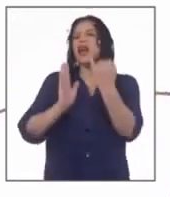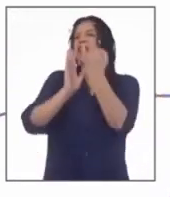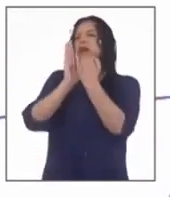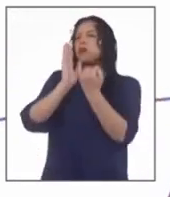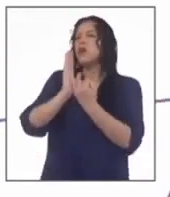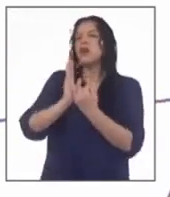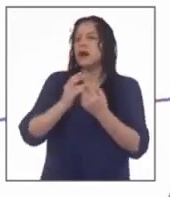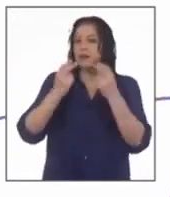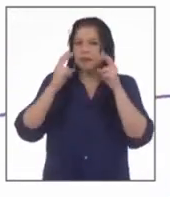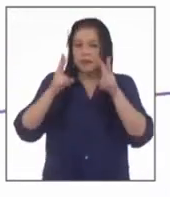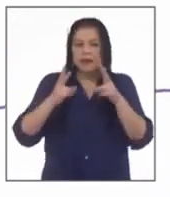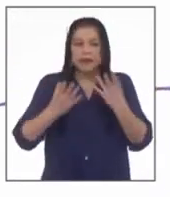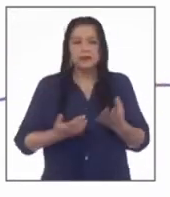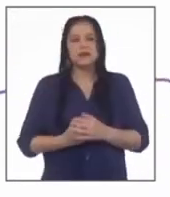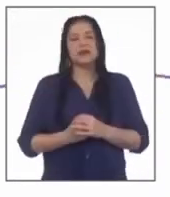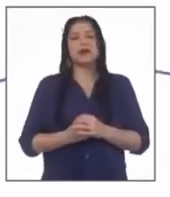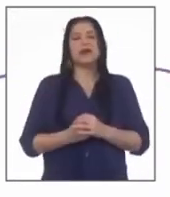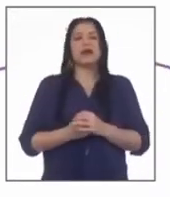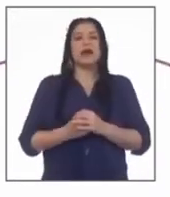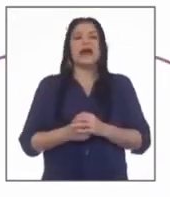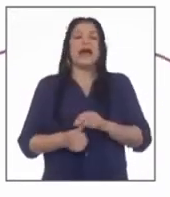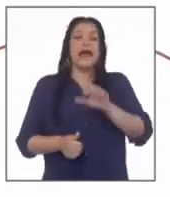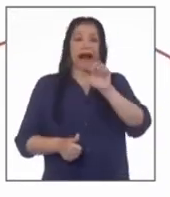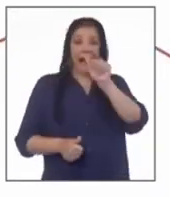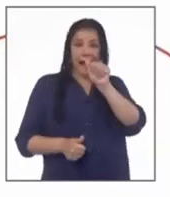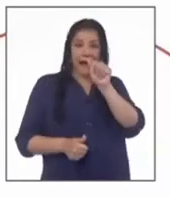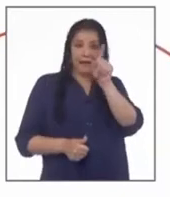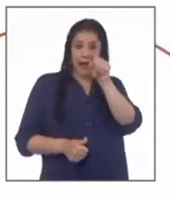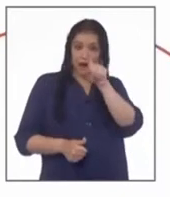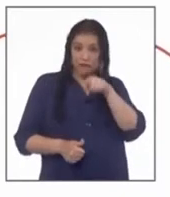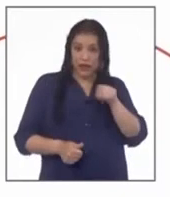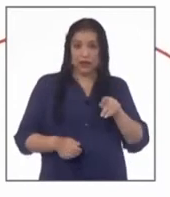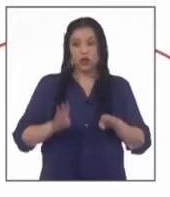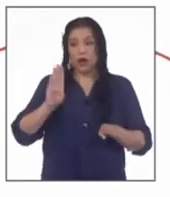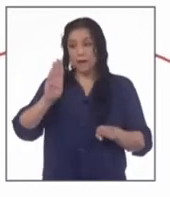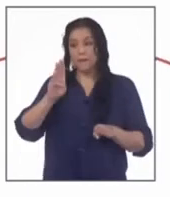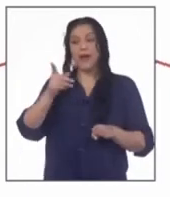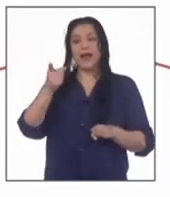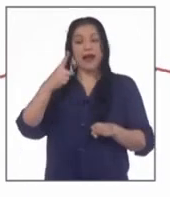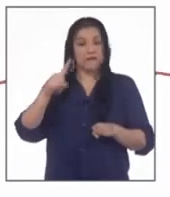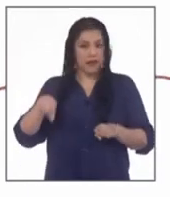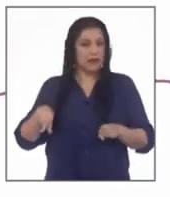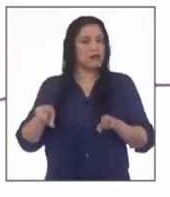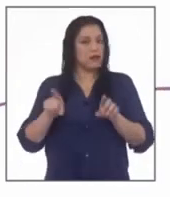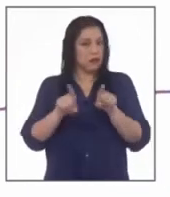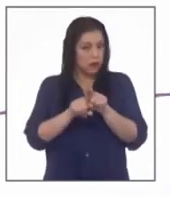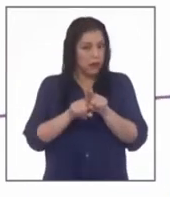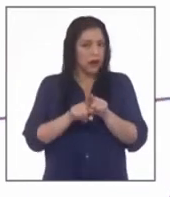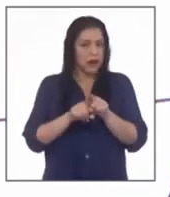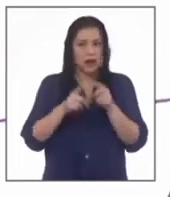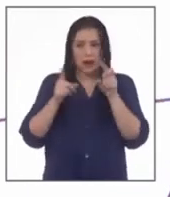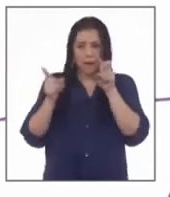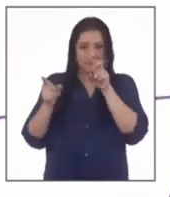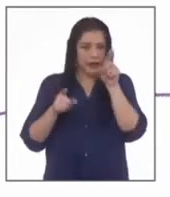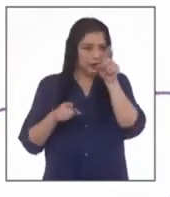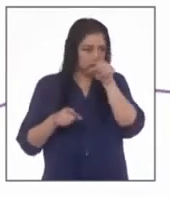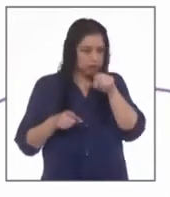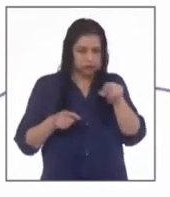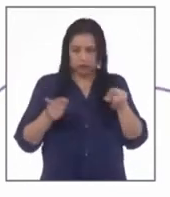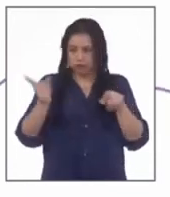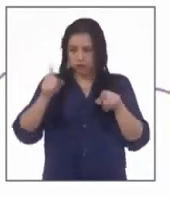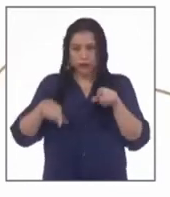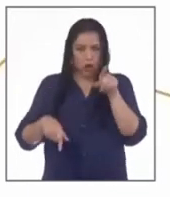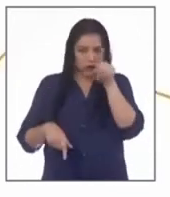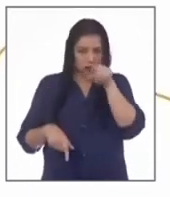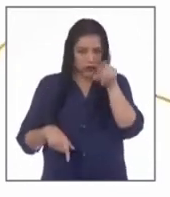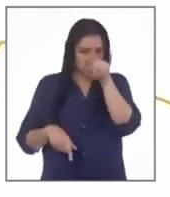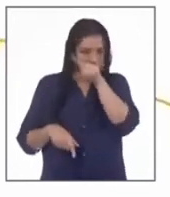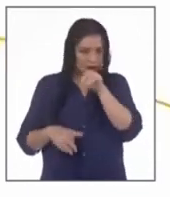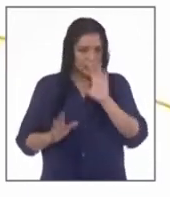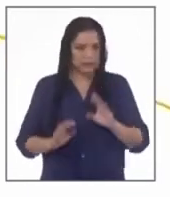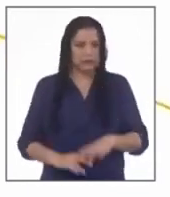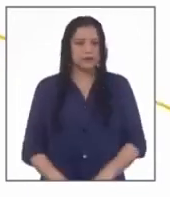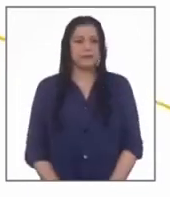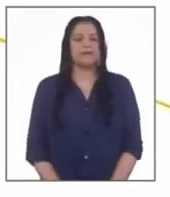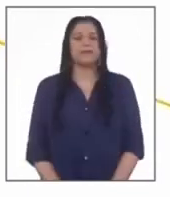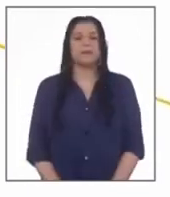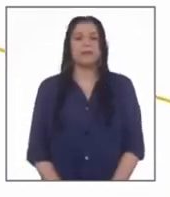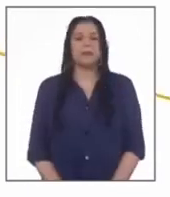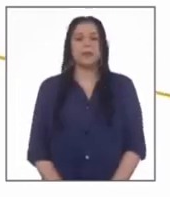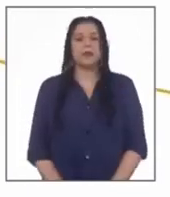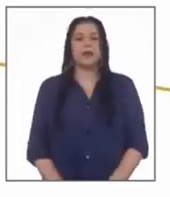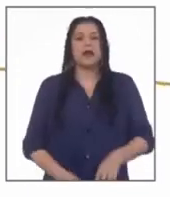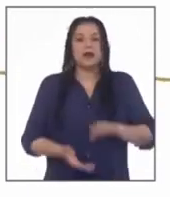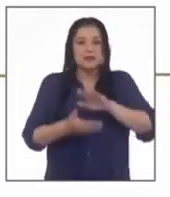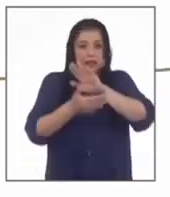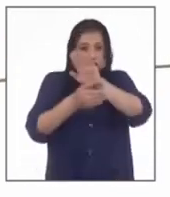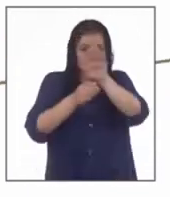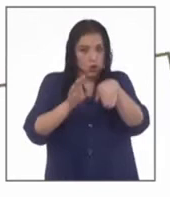Gráficamente tendríamos el intervalo abierto en el punto A y abierto en el punto B. Noten los extremos señalados con circunferencias. Así,